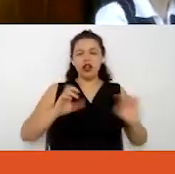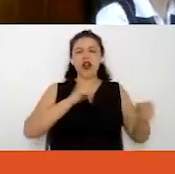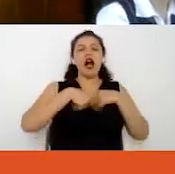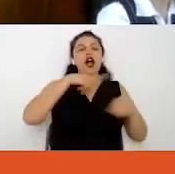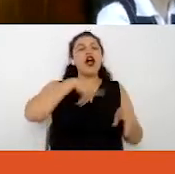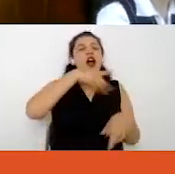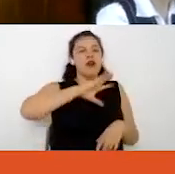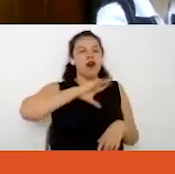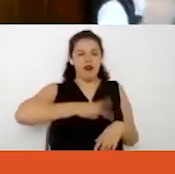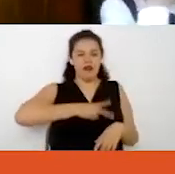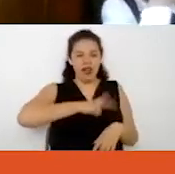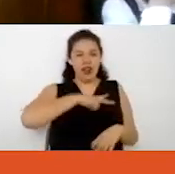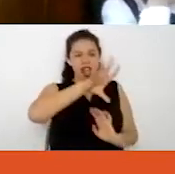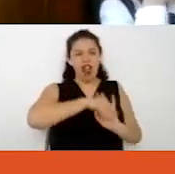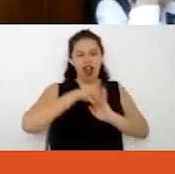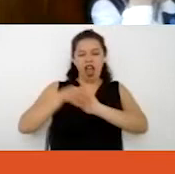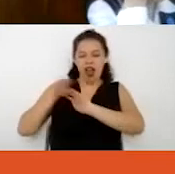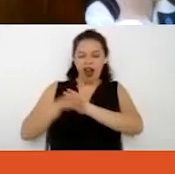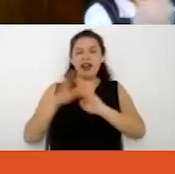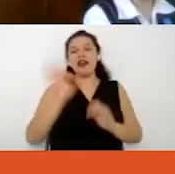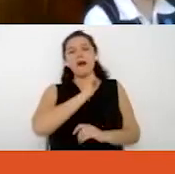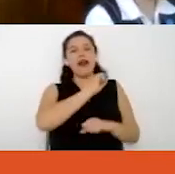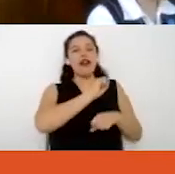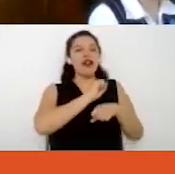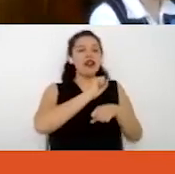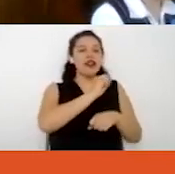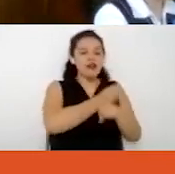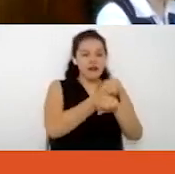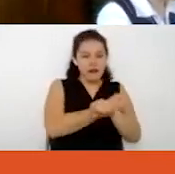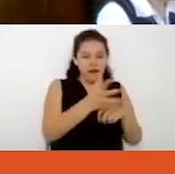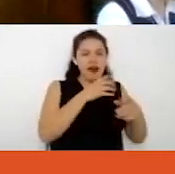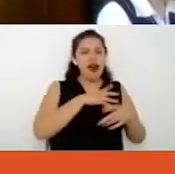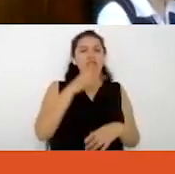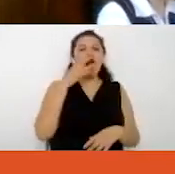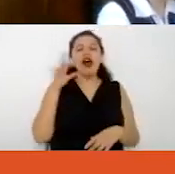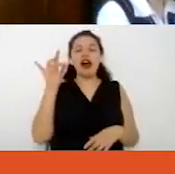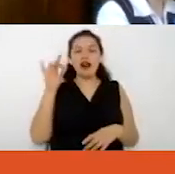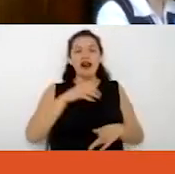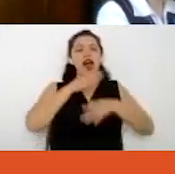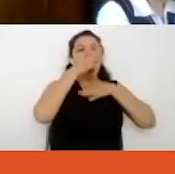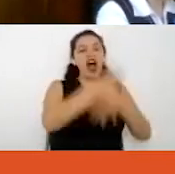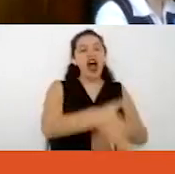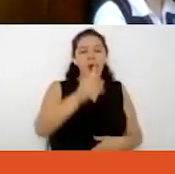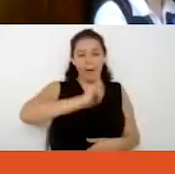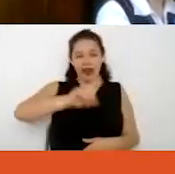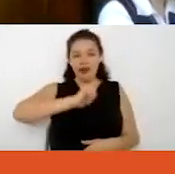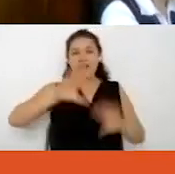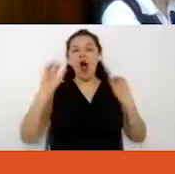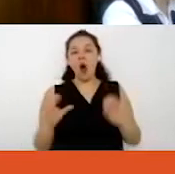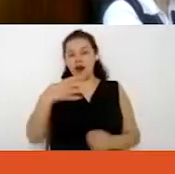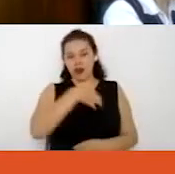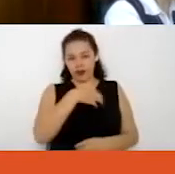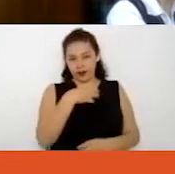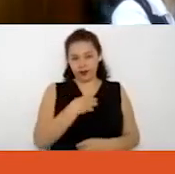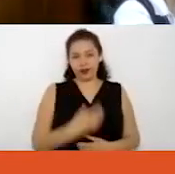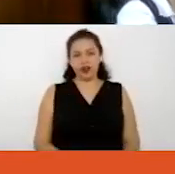infeccioso. Llámese sangre, saliva, vómito, orina, heces y demás. ¿De acuerdo?